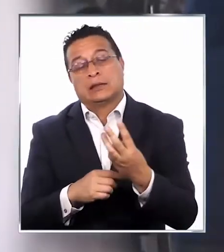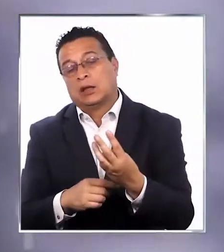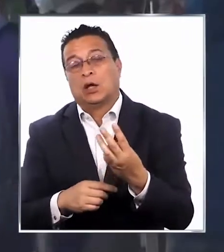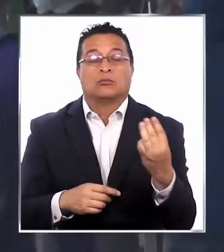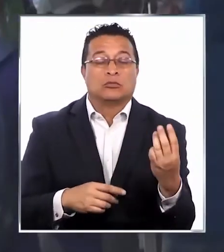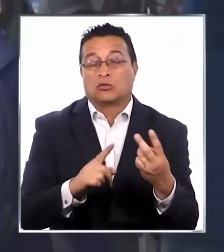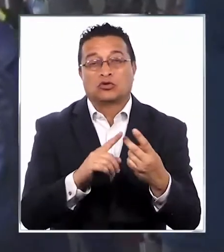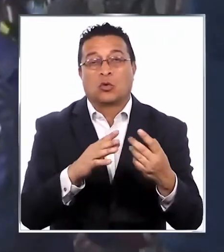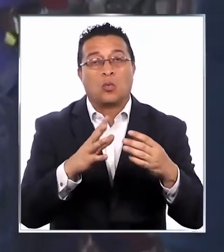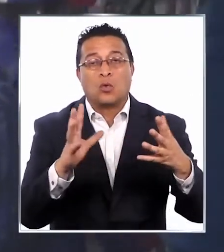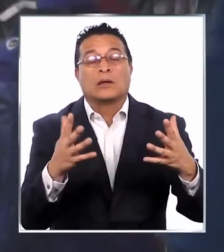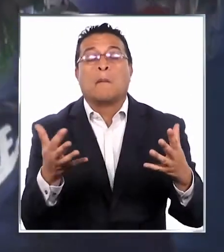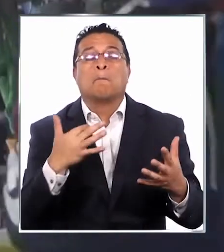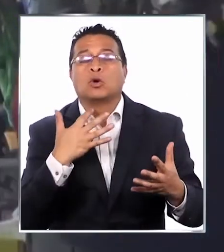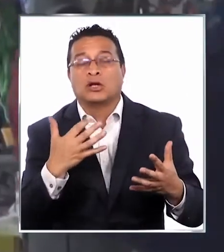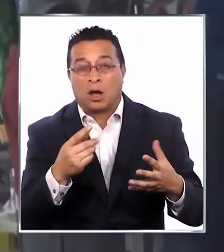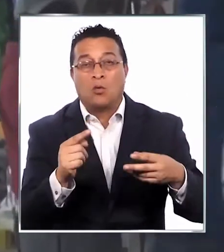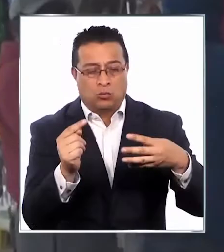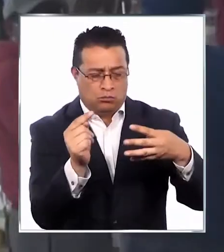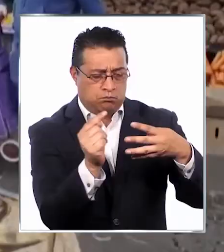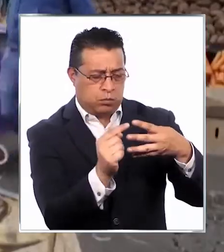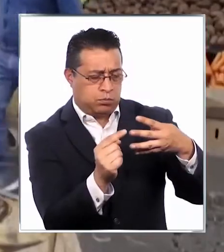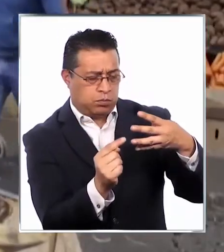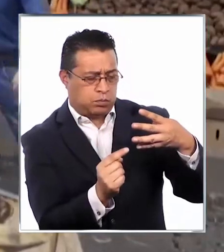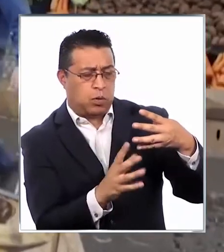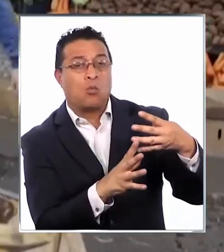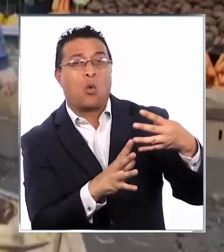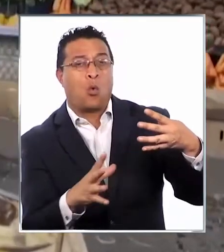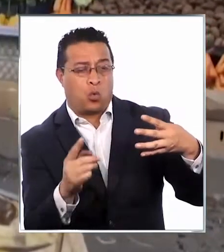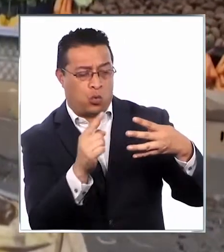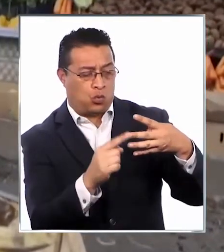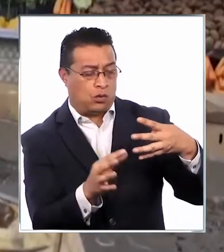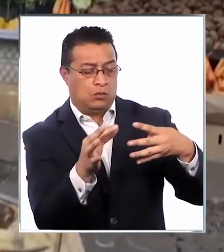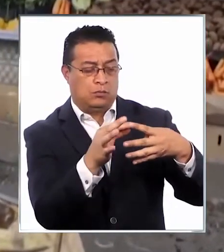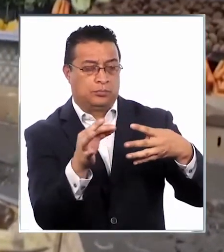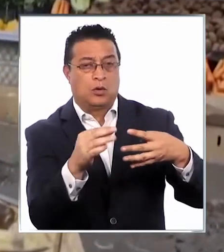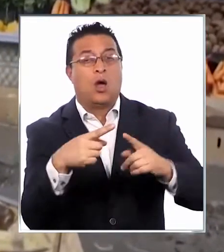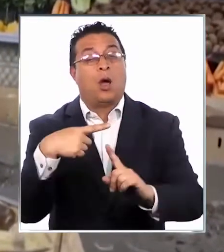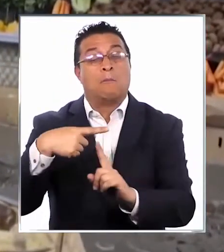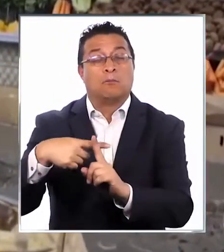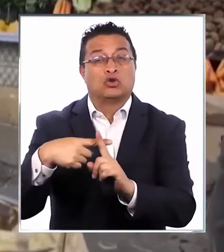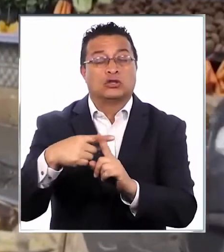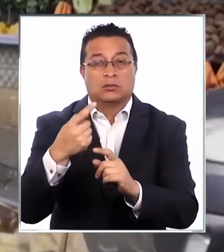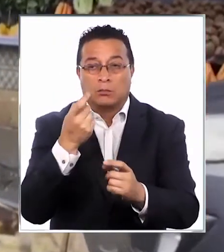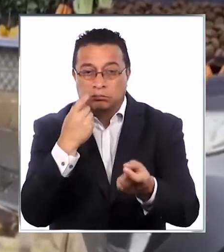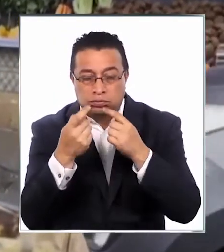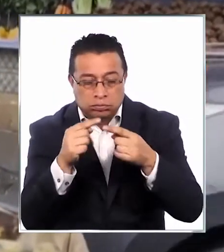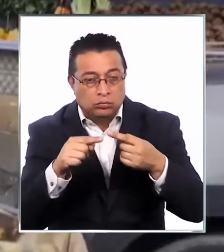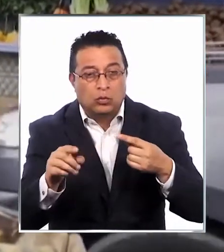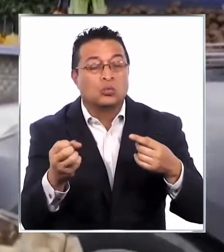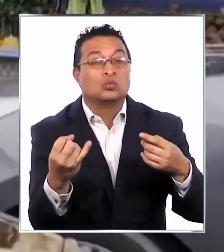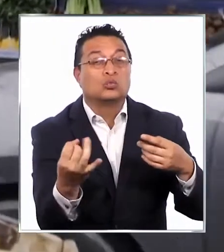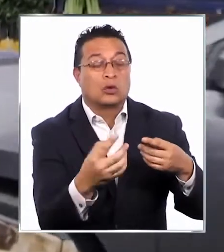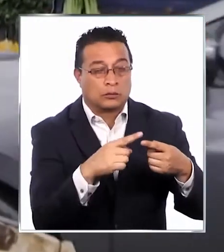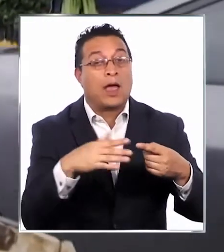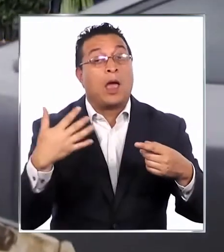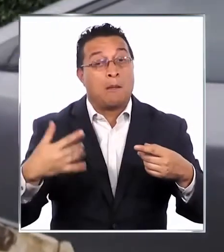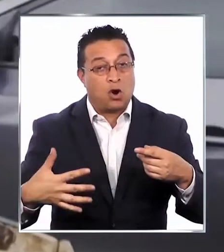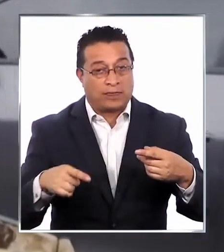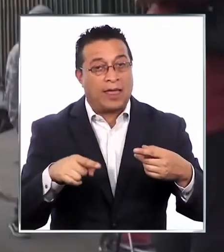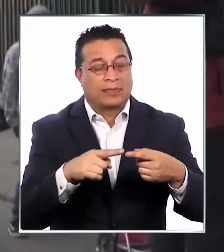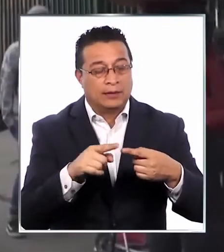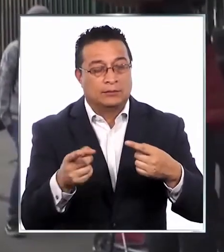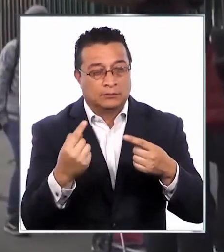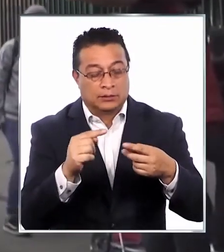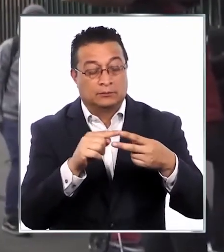paso, tomamos en cuenta muchos elementos. Tomamos en cuenta, por ejemplo, la positividad de la reacción de polimerasa en cadena. Por eso es tan importante